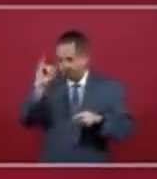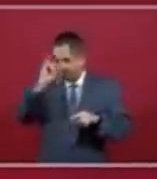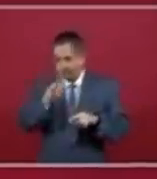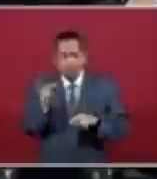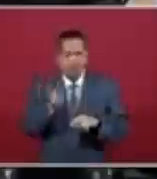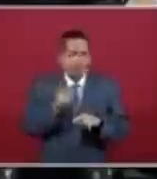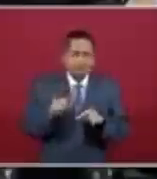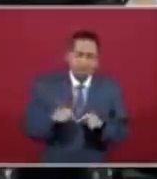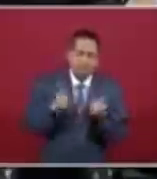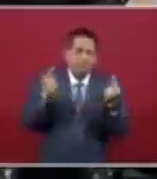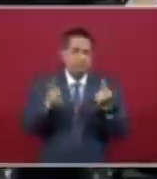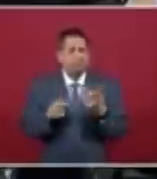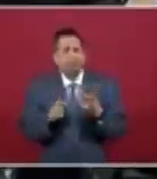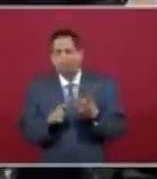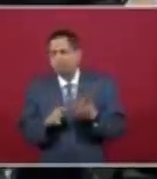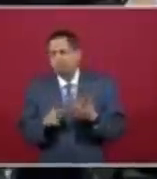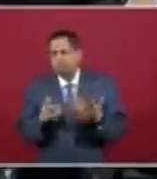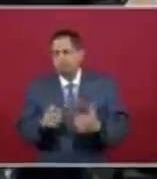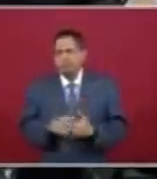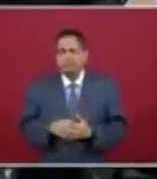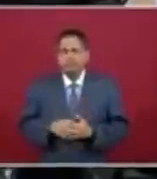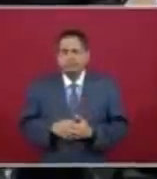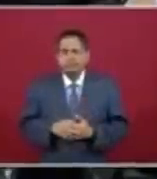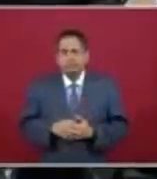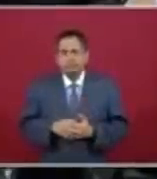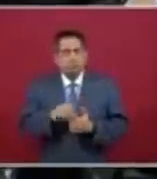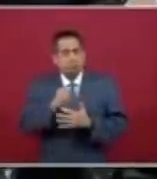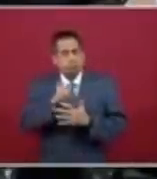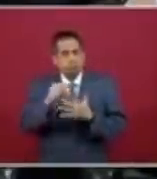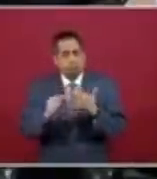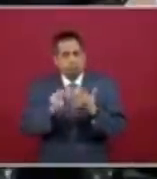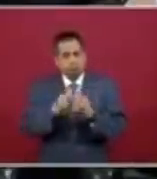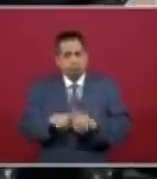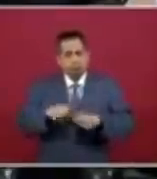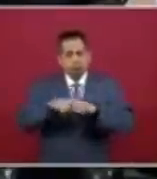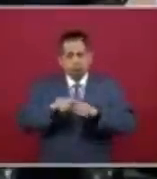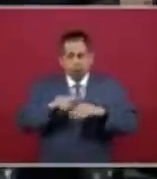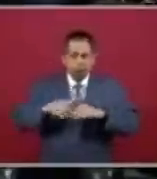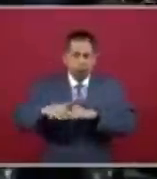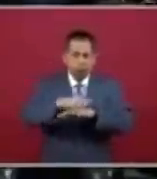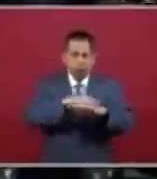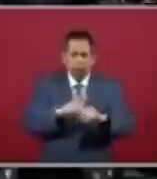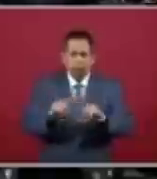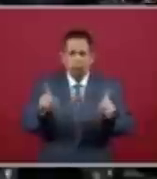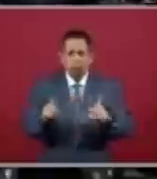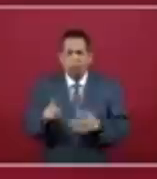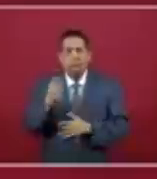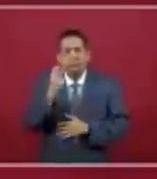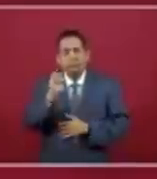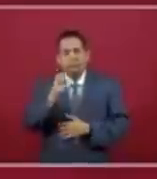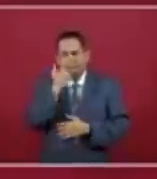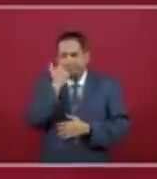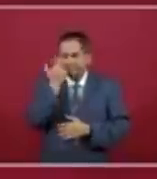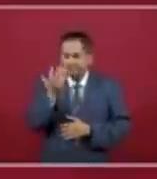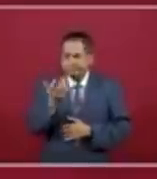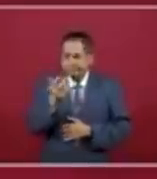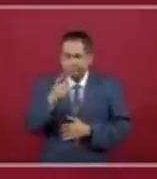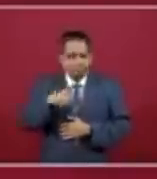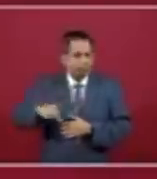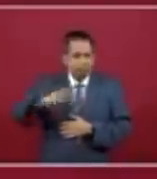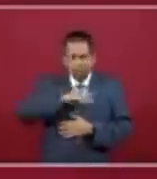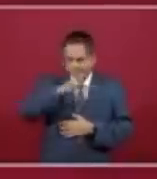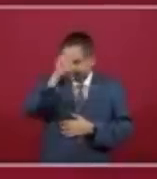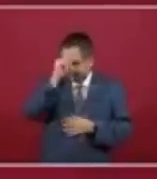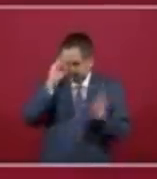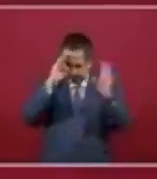patrones, todo lo que es una sociedad plural. Entonces, buscamos la conciliación,